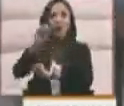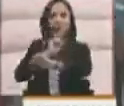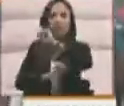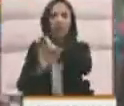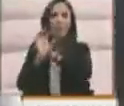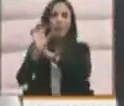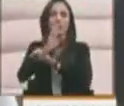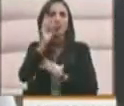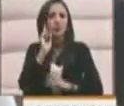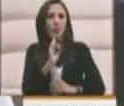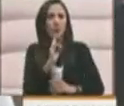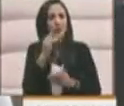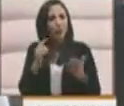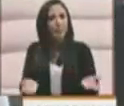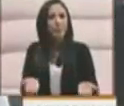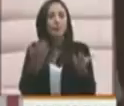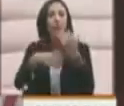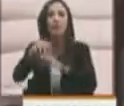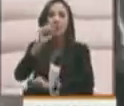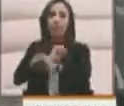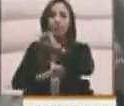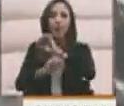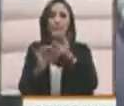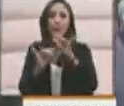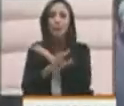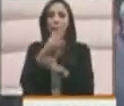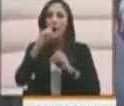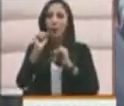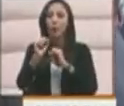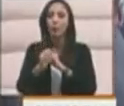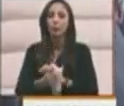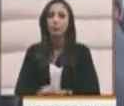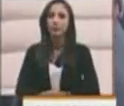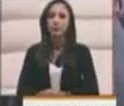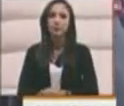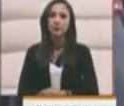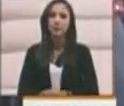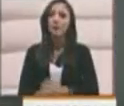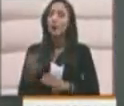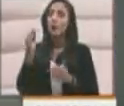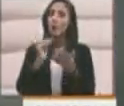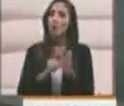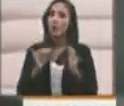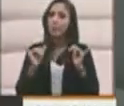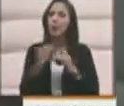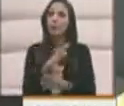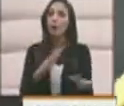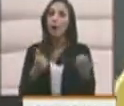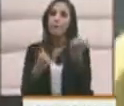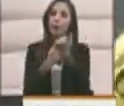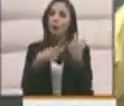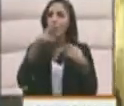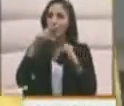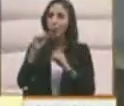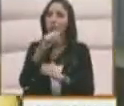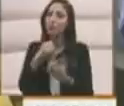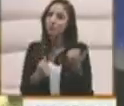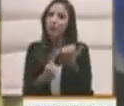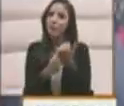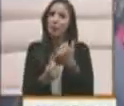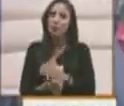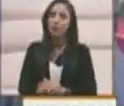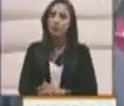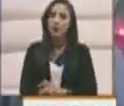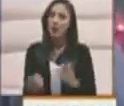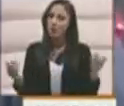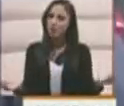Simón Bolívar y vamos a salir a defenderlo a él. Estamos una vez acá respaldando a nuestro presidente Nicolás Maduro Moro, es un presidente